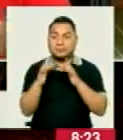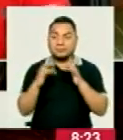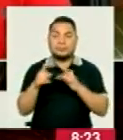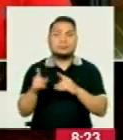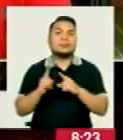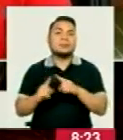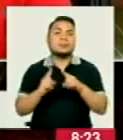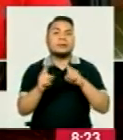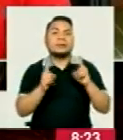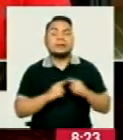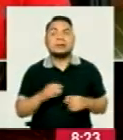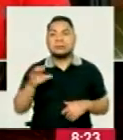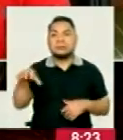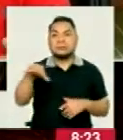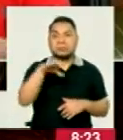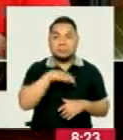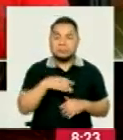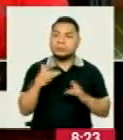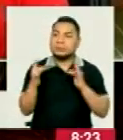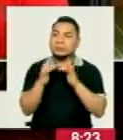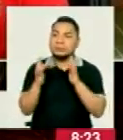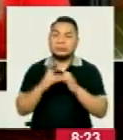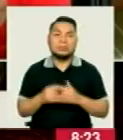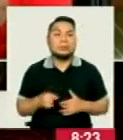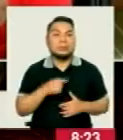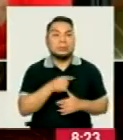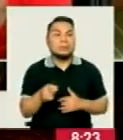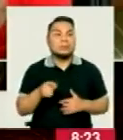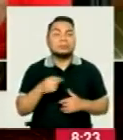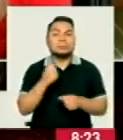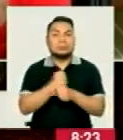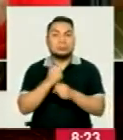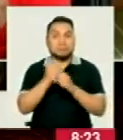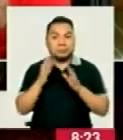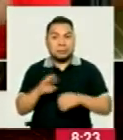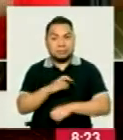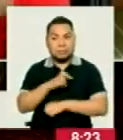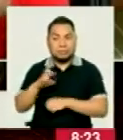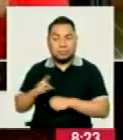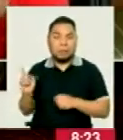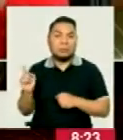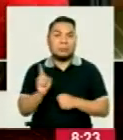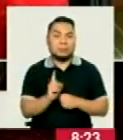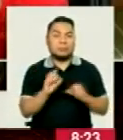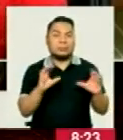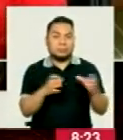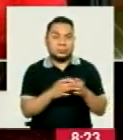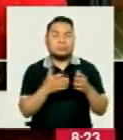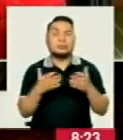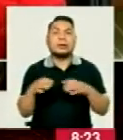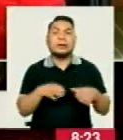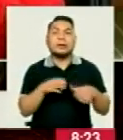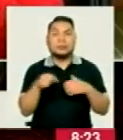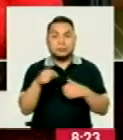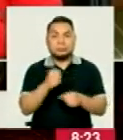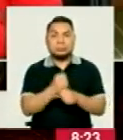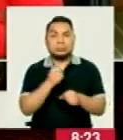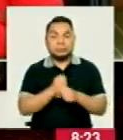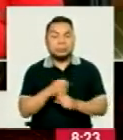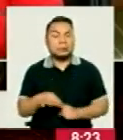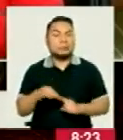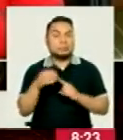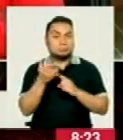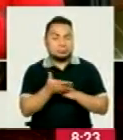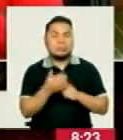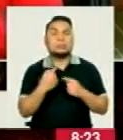diferentes entidades y estos gestores no solamente realizan estas actividades de manera